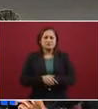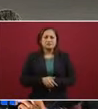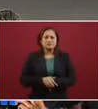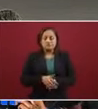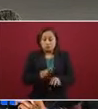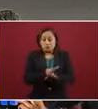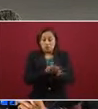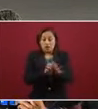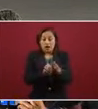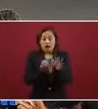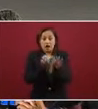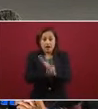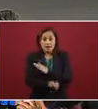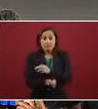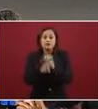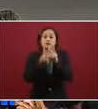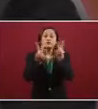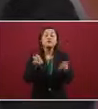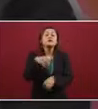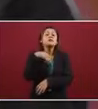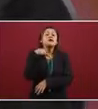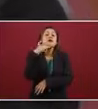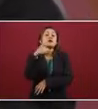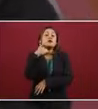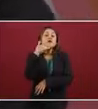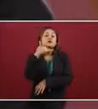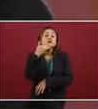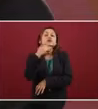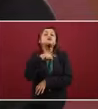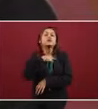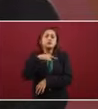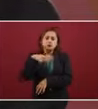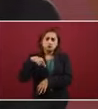corrupción la vamos a erradicar.